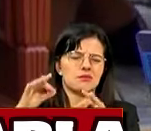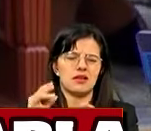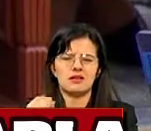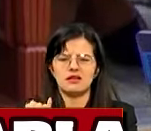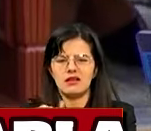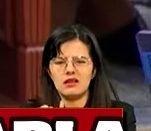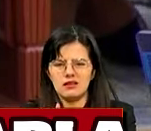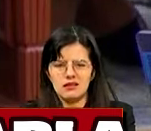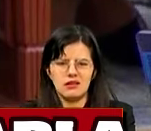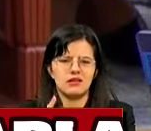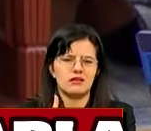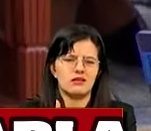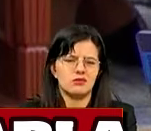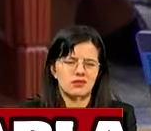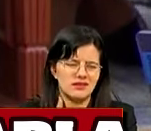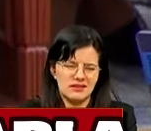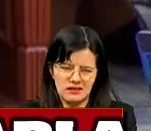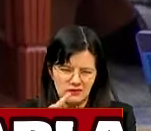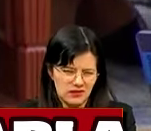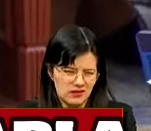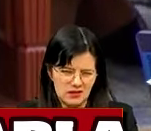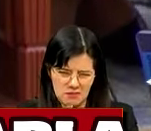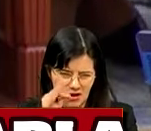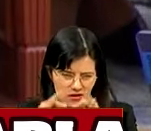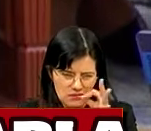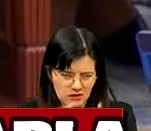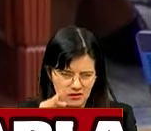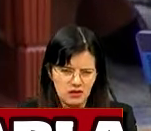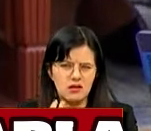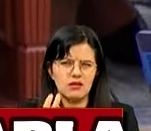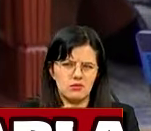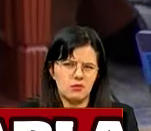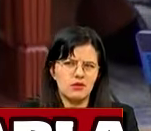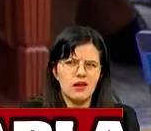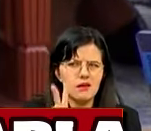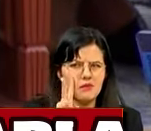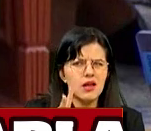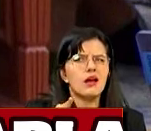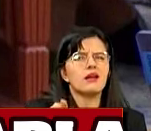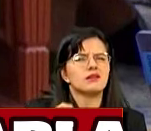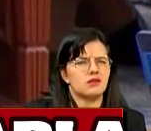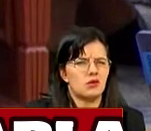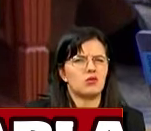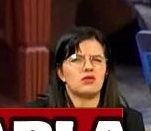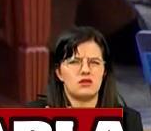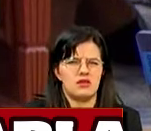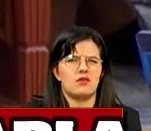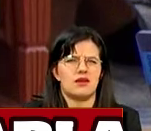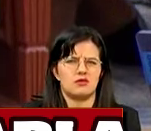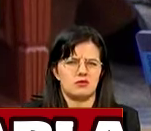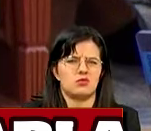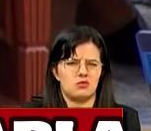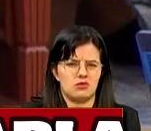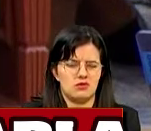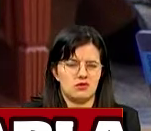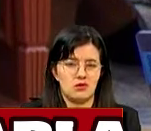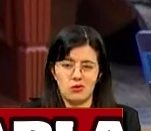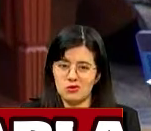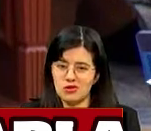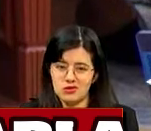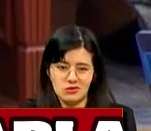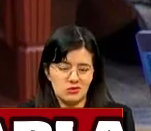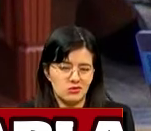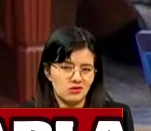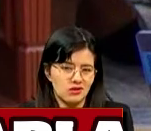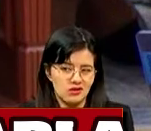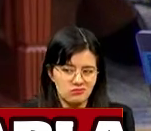sociales, en fin, de otra serie de propaganda que sí es posible verificar. Otra de las cosas que